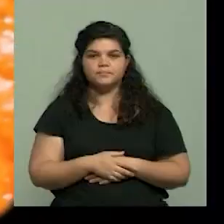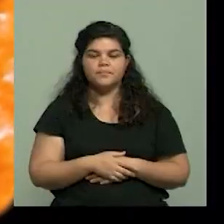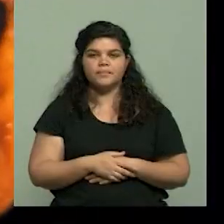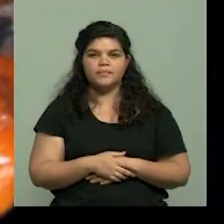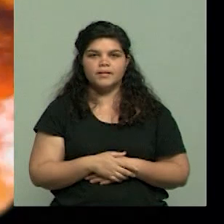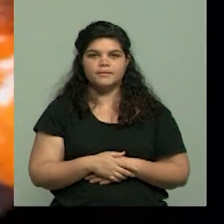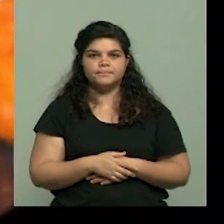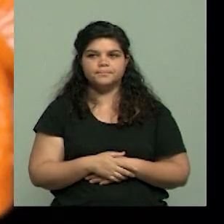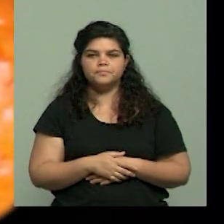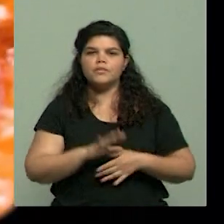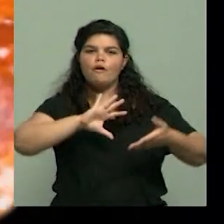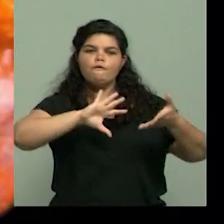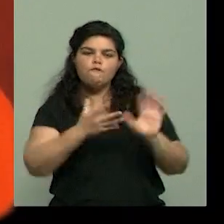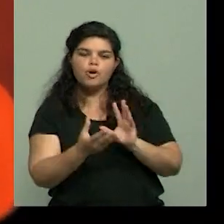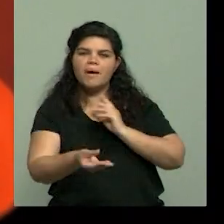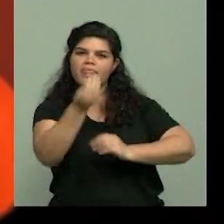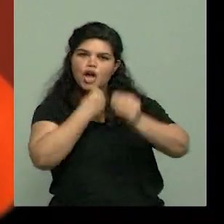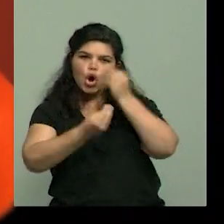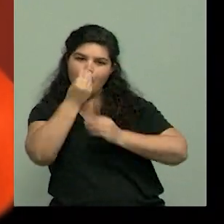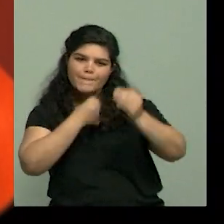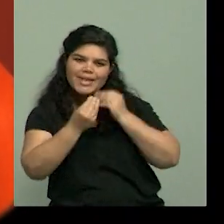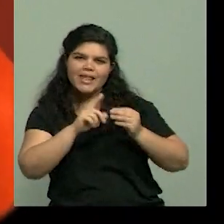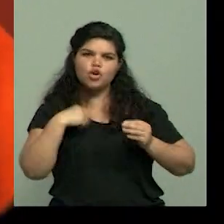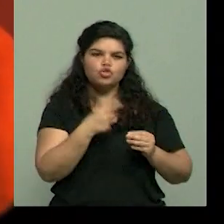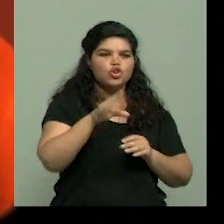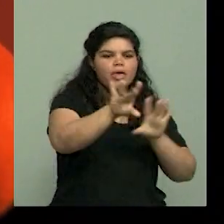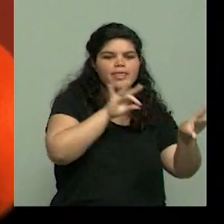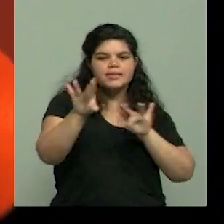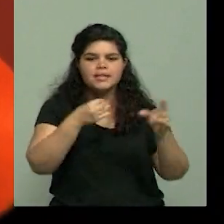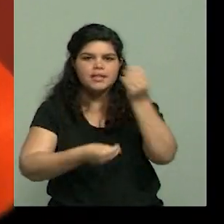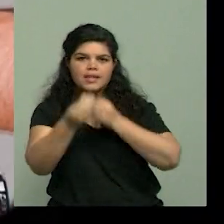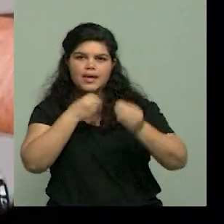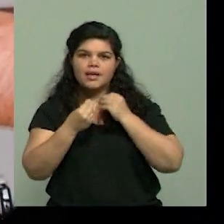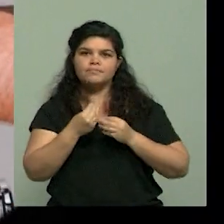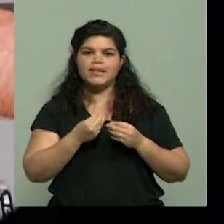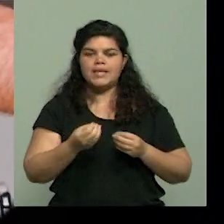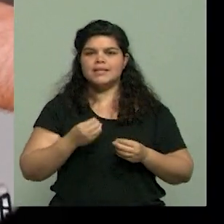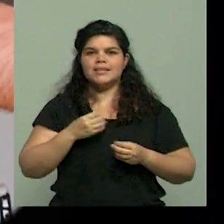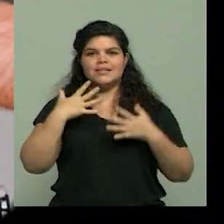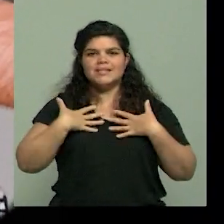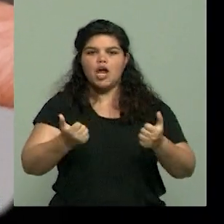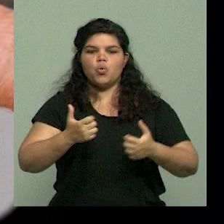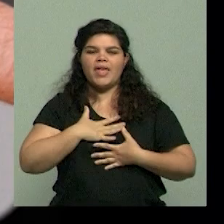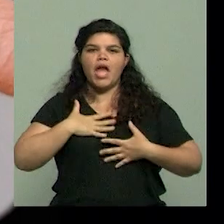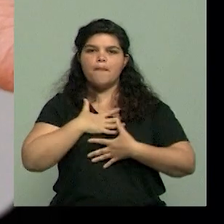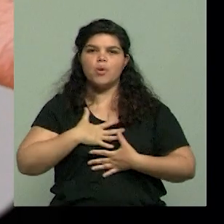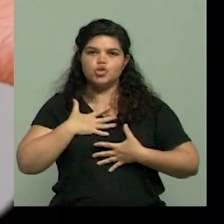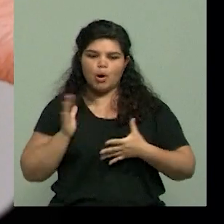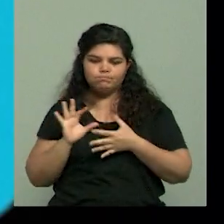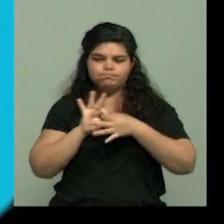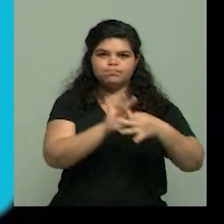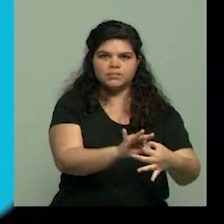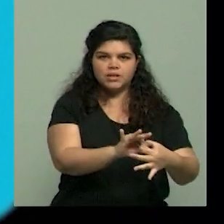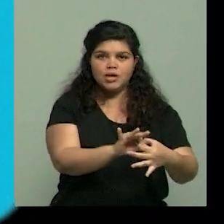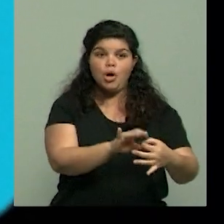La forma en la que nos alimentamos influye profundamente en nuestra salud emocional y a la vez nuestra salud emocional repercute en